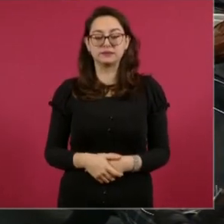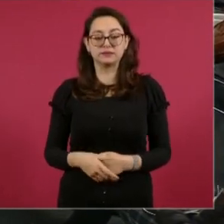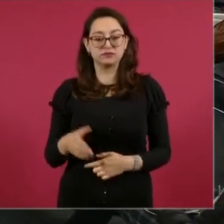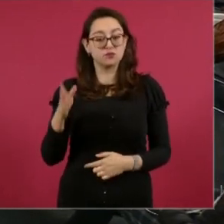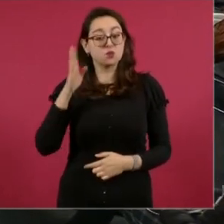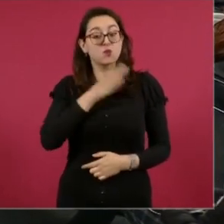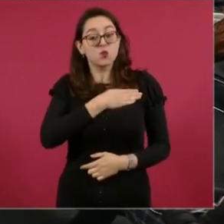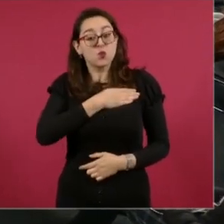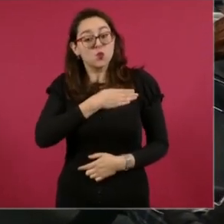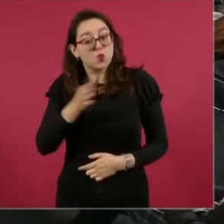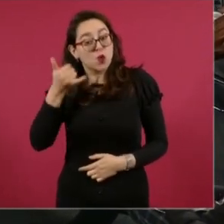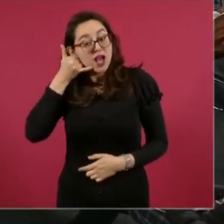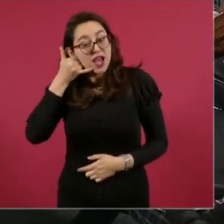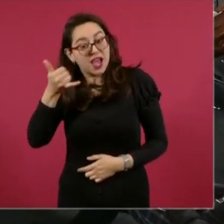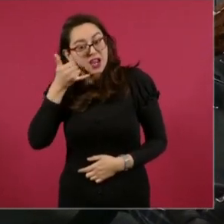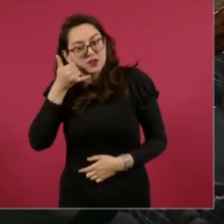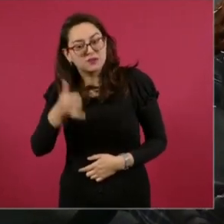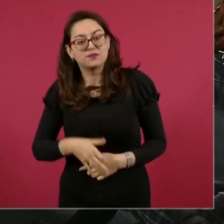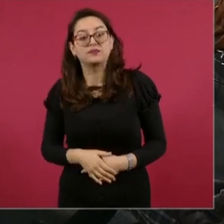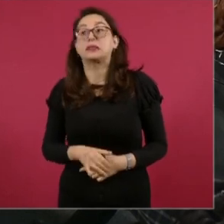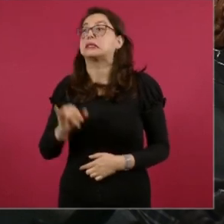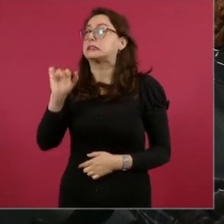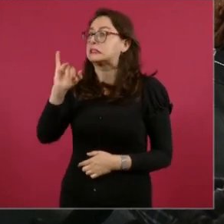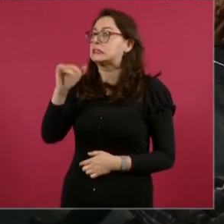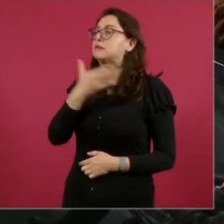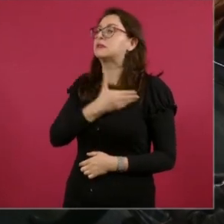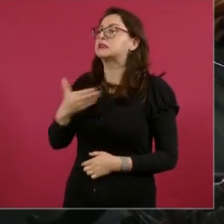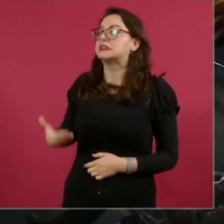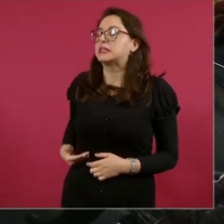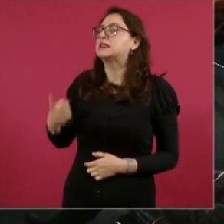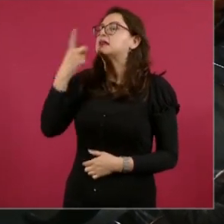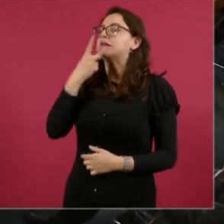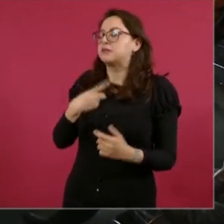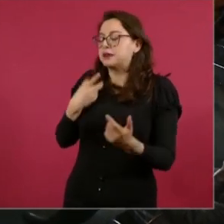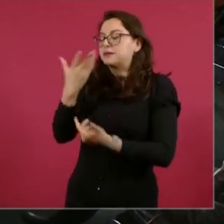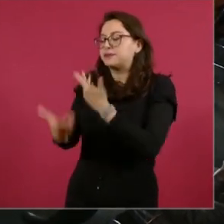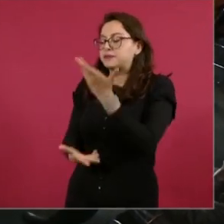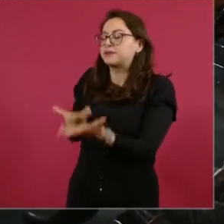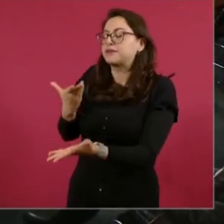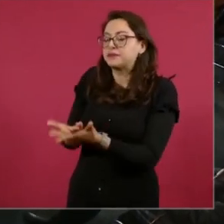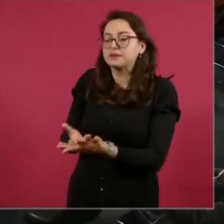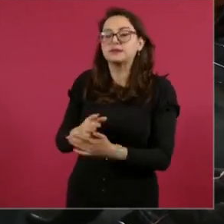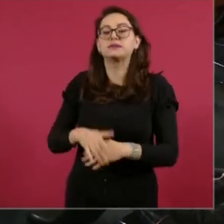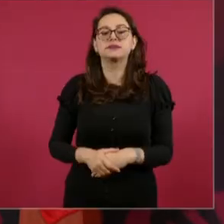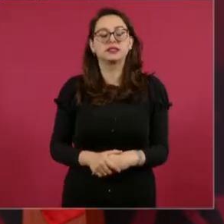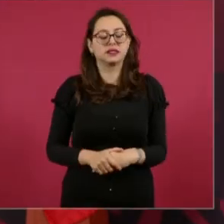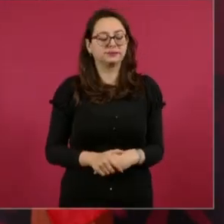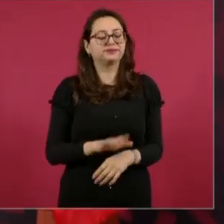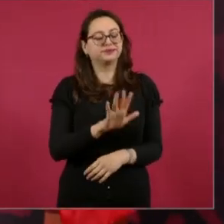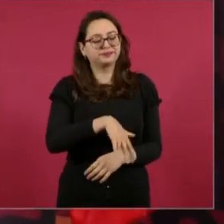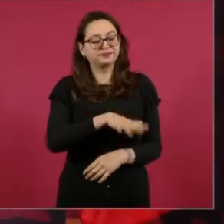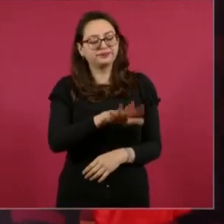Bueno. Sí, señor presidente, aquí estamos a sus órdenes. A ver, Víctor,